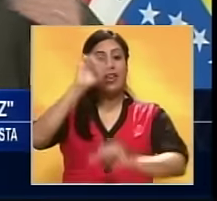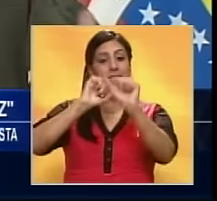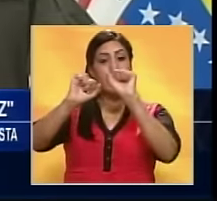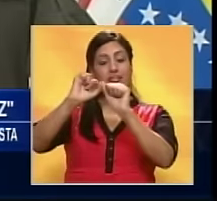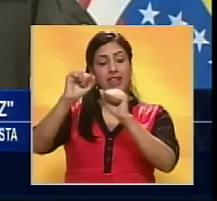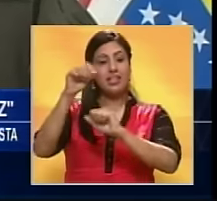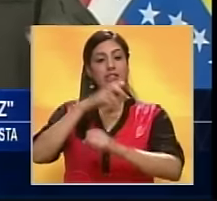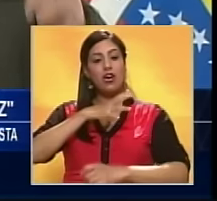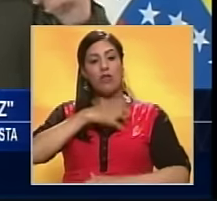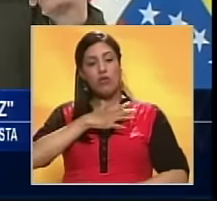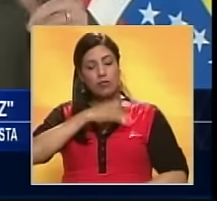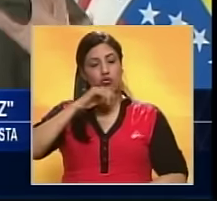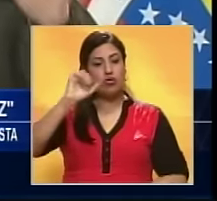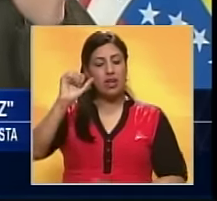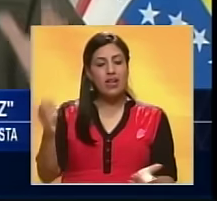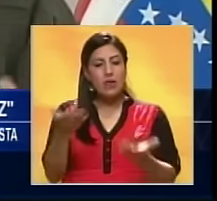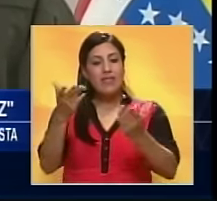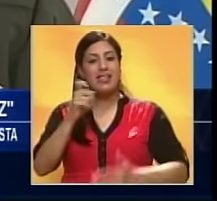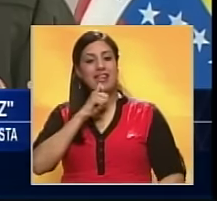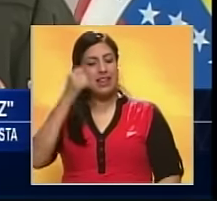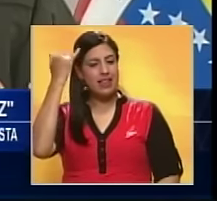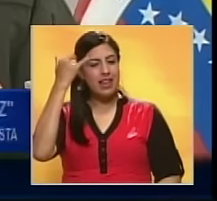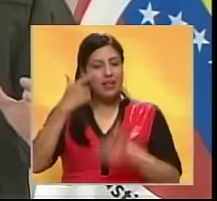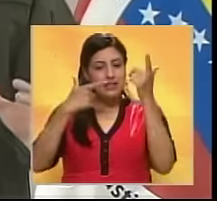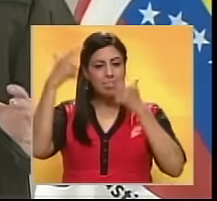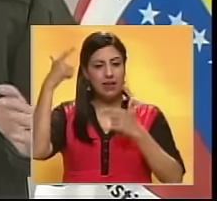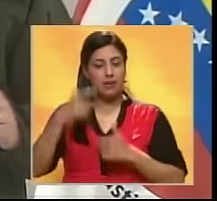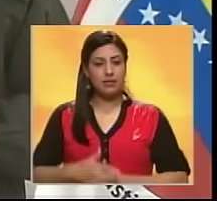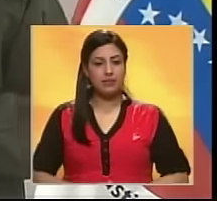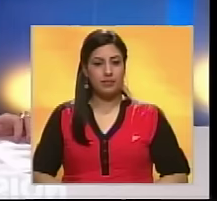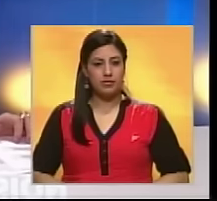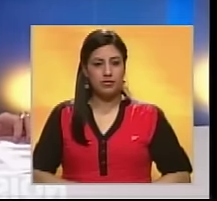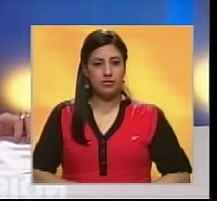defenderán el modelo socialista impulsado por el fallecido mandatario.